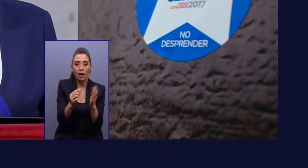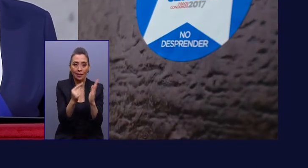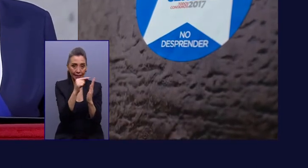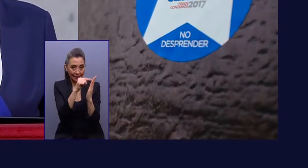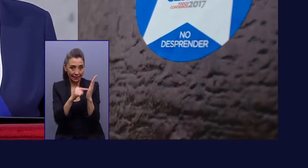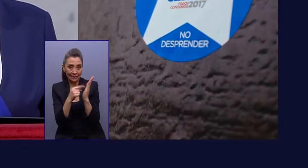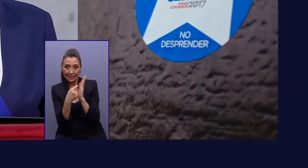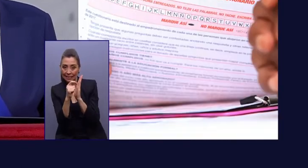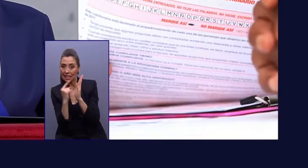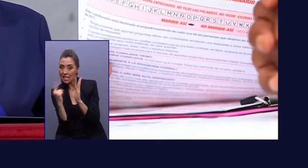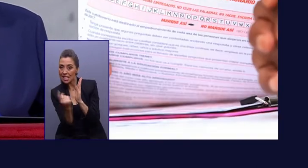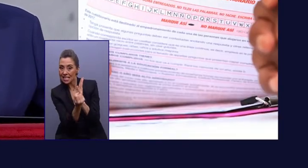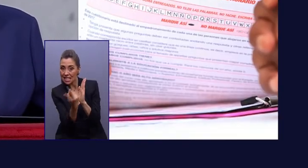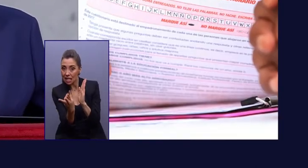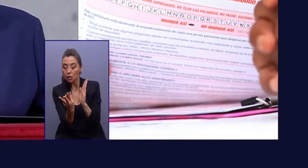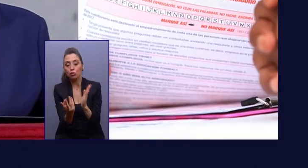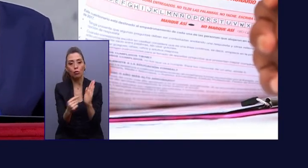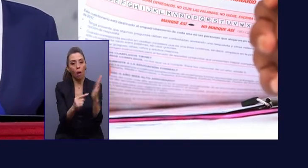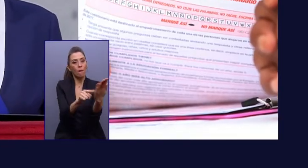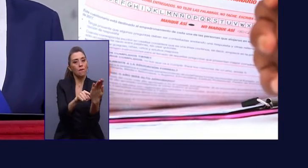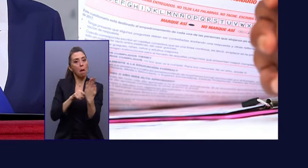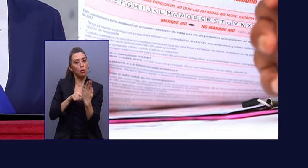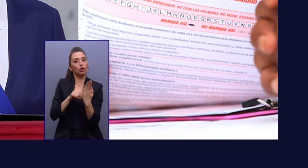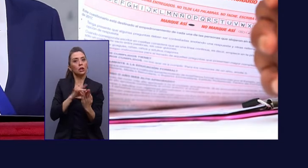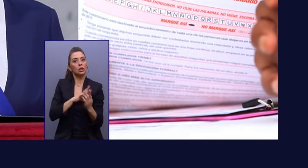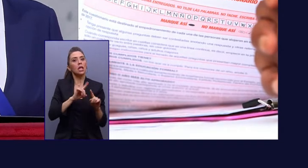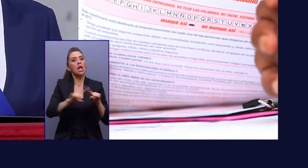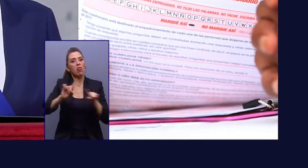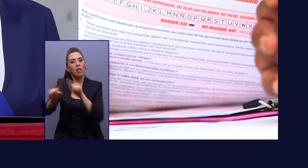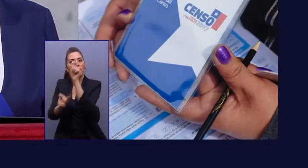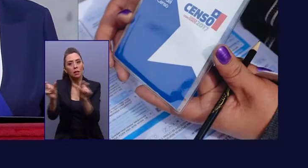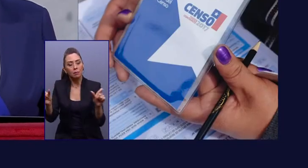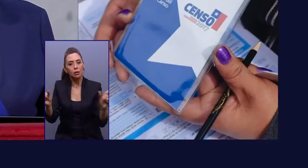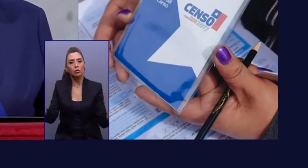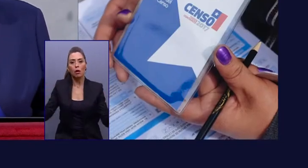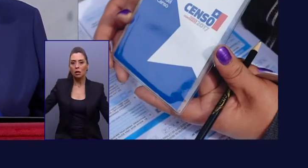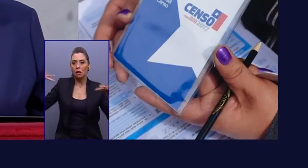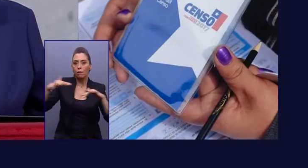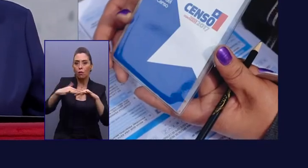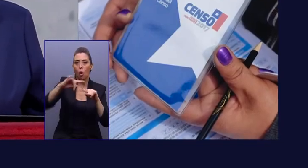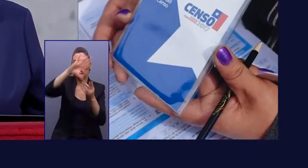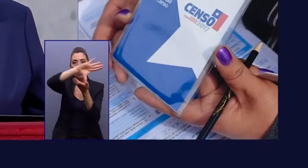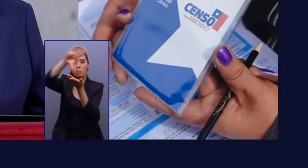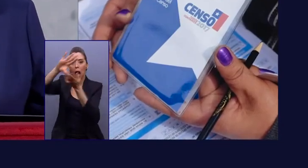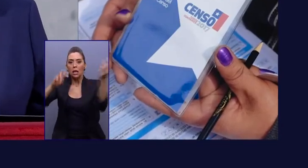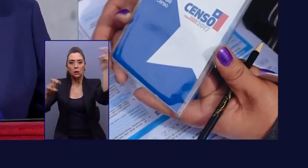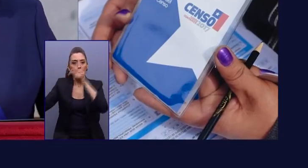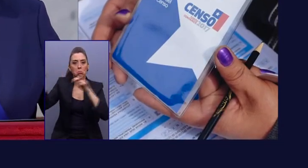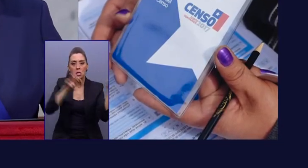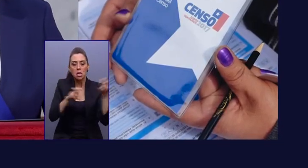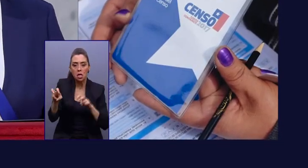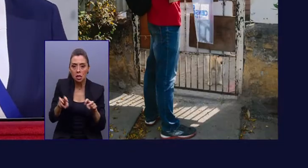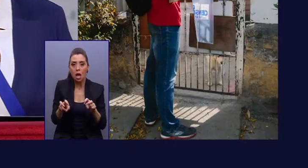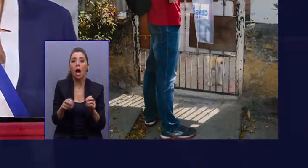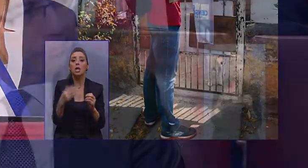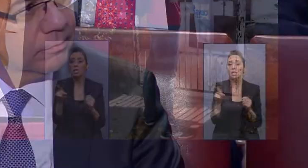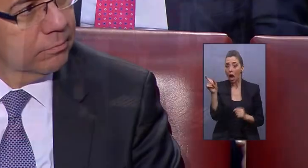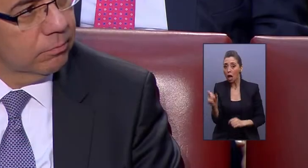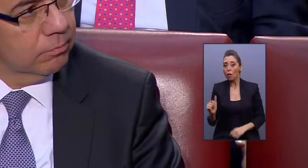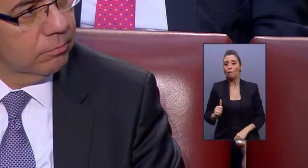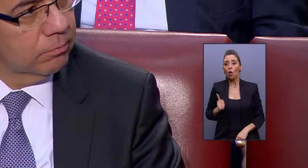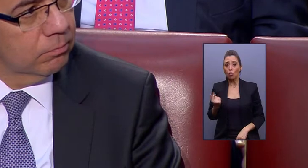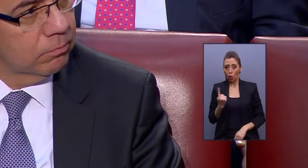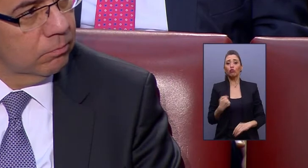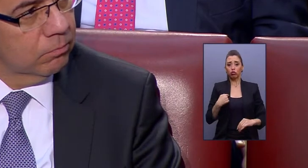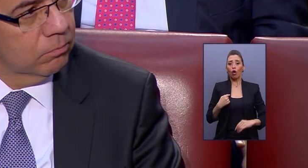mostrará que Chile es un país más diverso, que recibe crecientemente el influjo enriquecedor de la migración, muchos de los cuales fueron incluso censistas